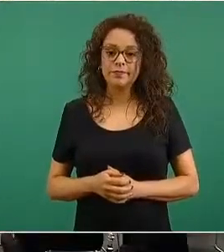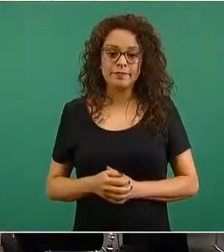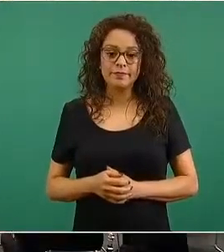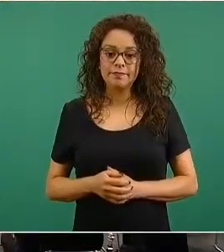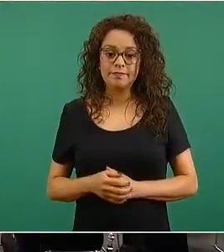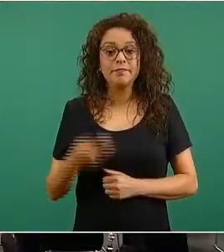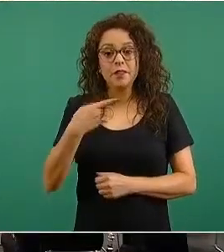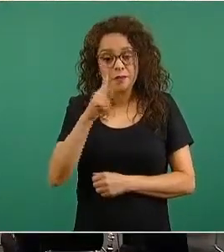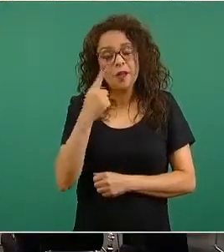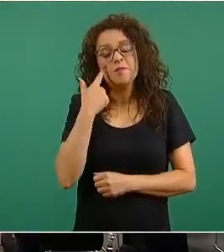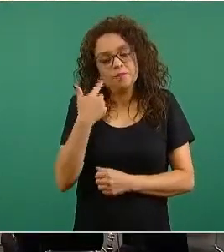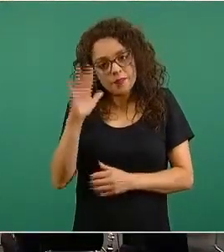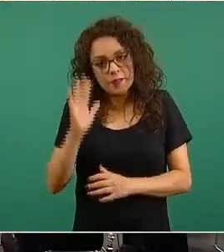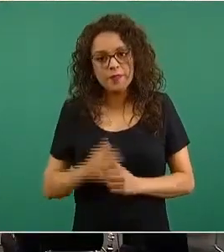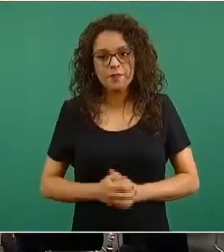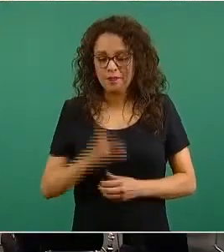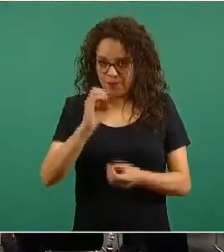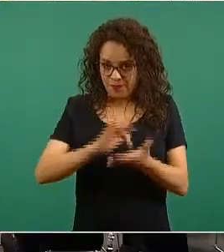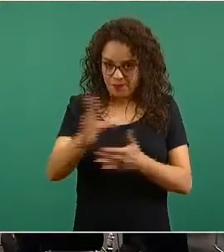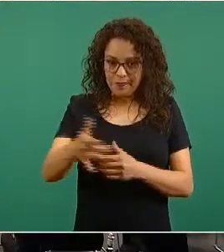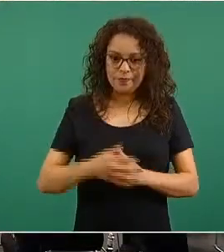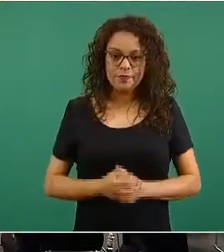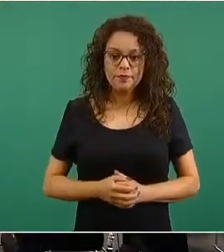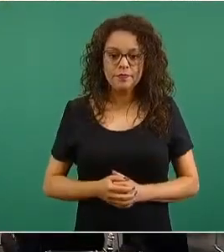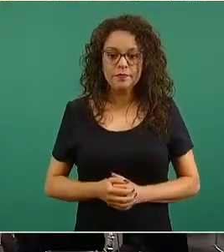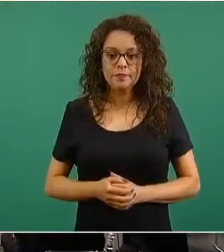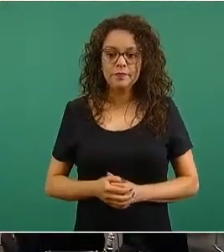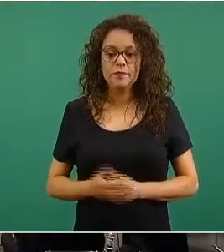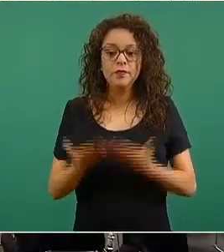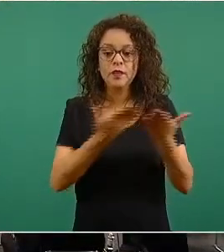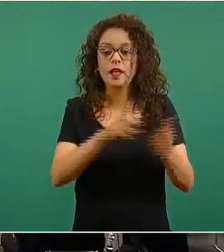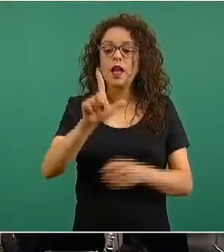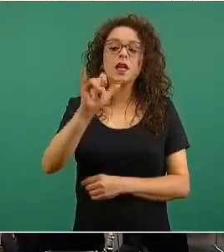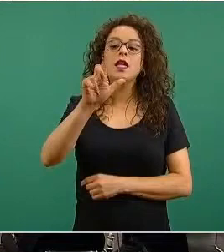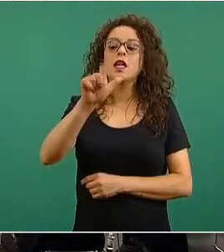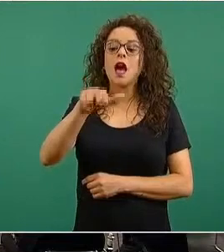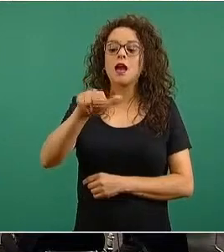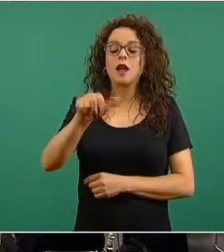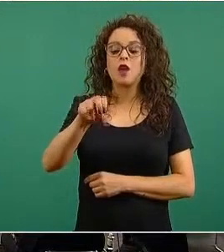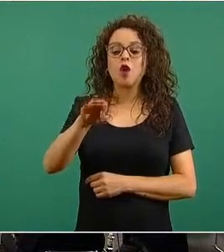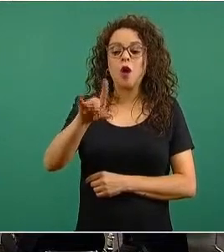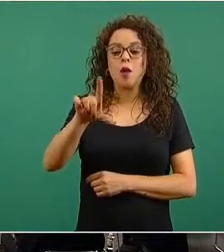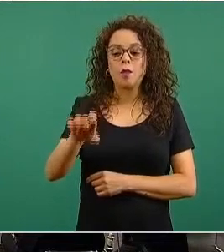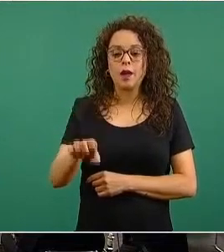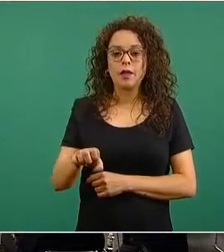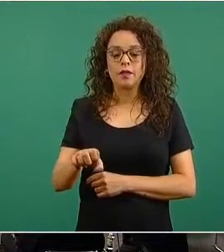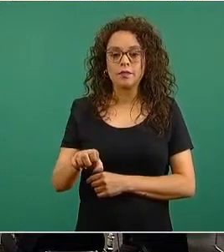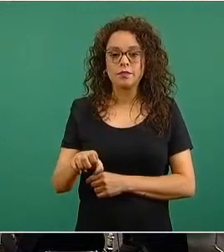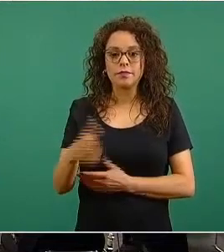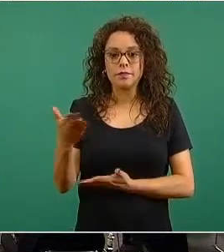pero ahí vamos. Muchas gracias. Por favor, Liliana Noble de Pulso Saludable, nos quedan 10 minutos.